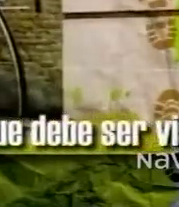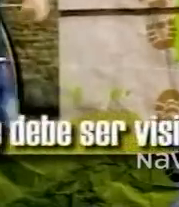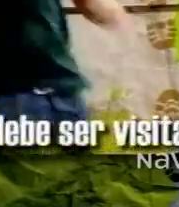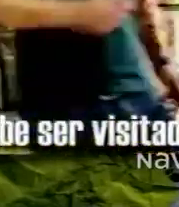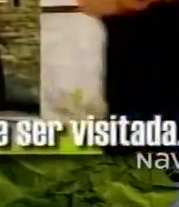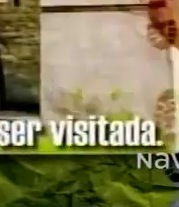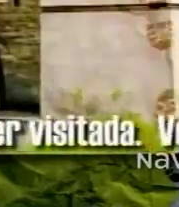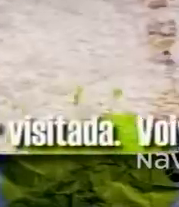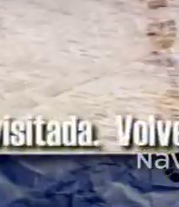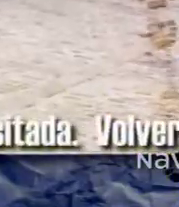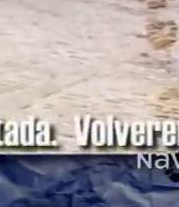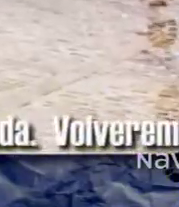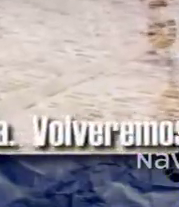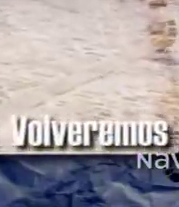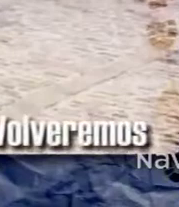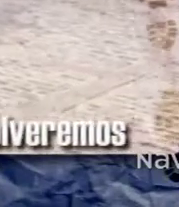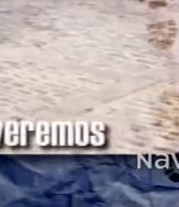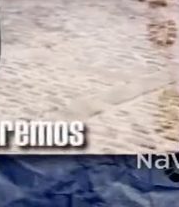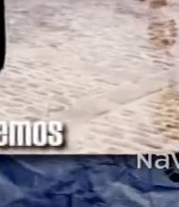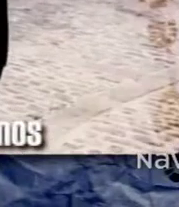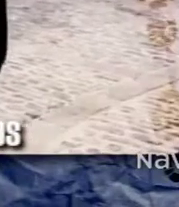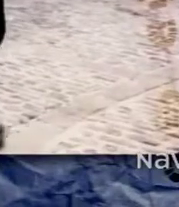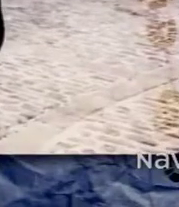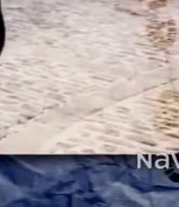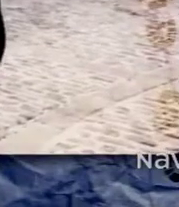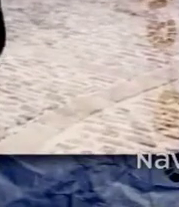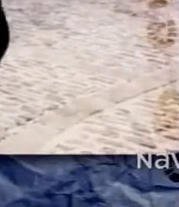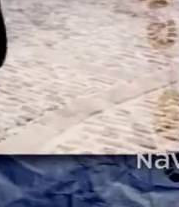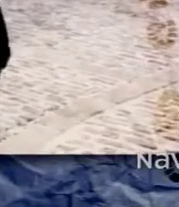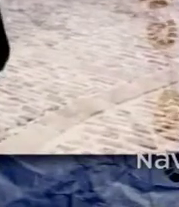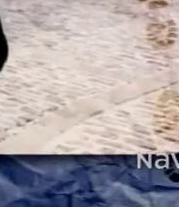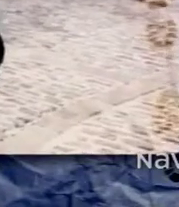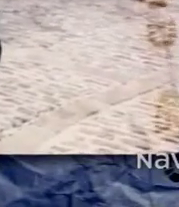Gracias, ¿eh? Ahora a la iglesia y digo, ya ha cantado Álvaro,